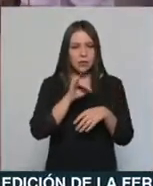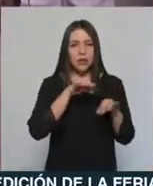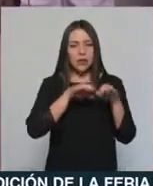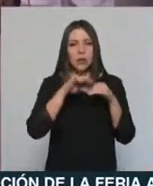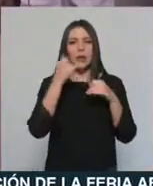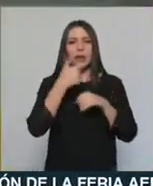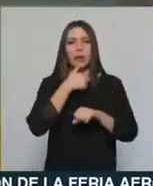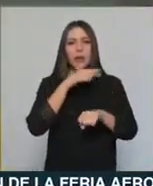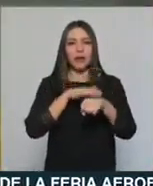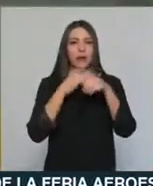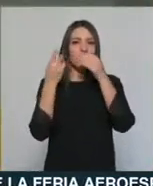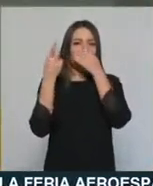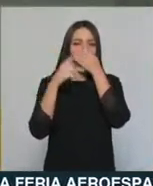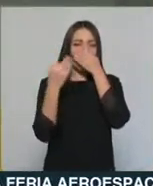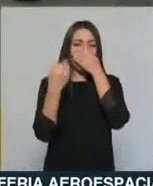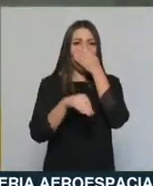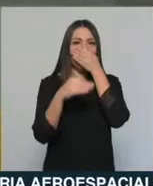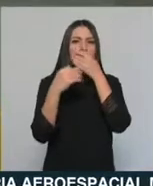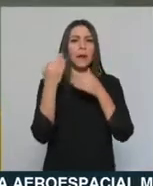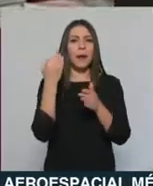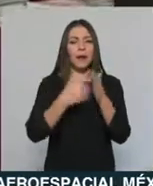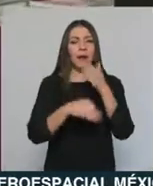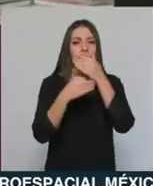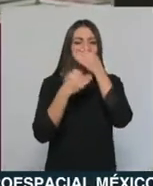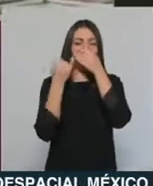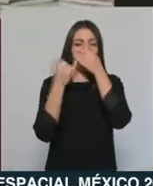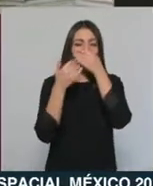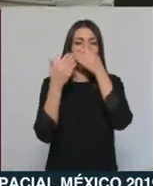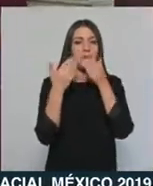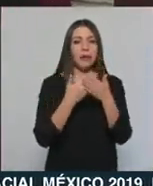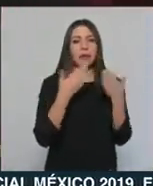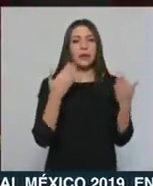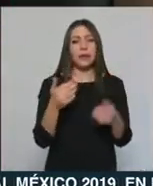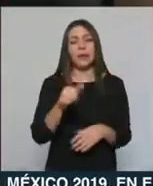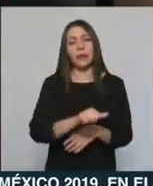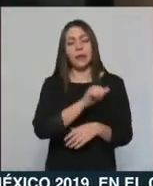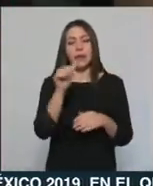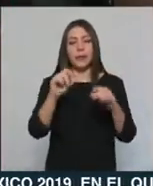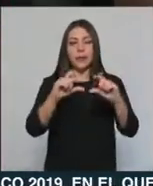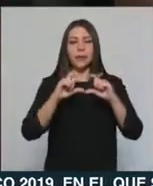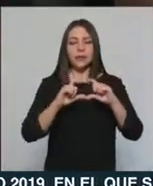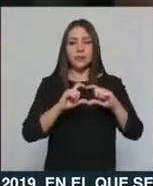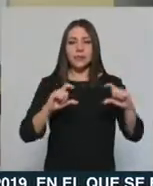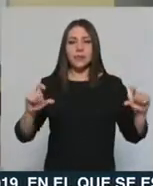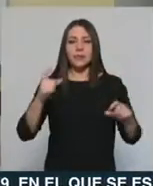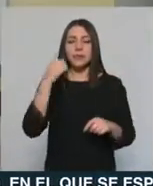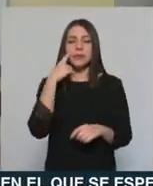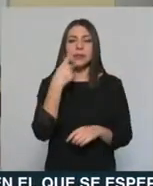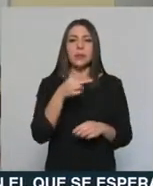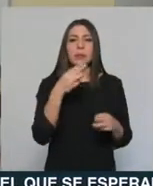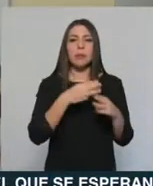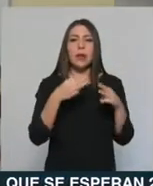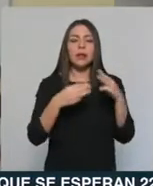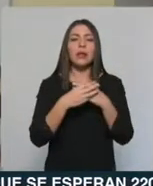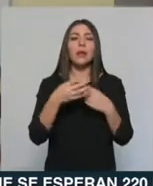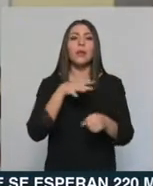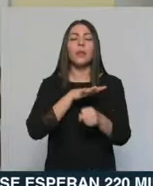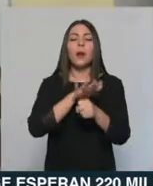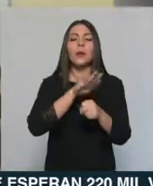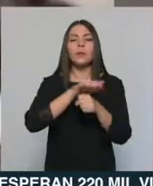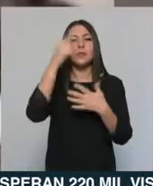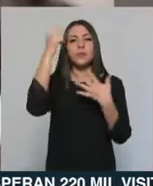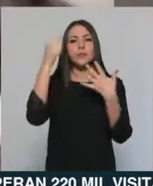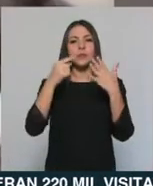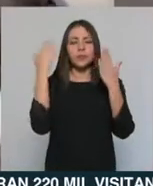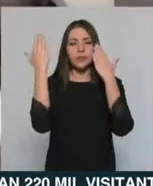laborales, administrativas, e incluso ahora hay un párrafo dedicado a las materias que se van a estudiar. Se dice